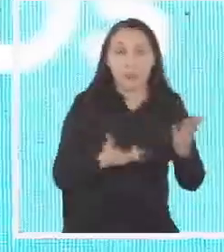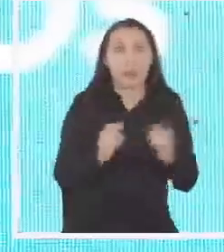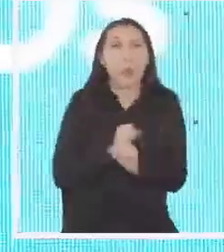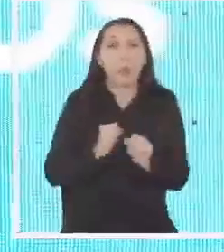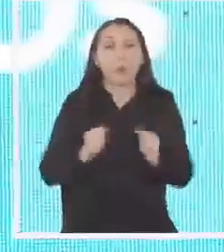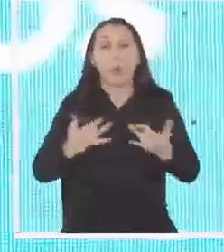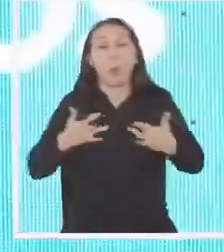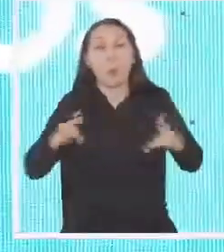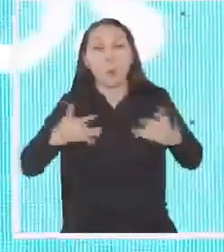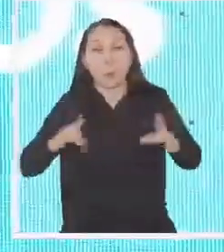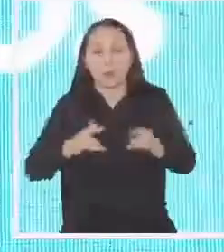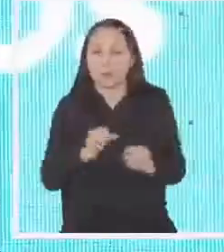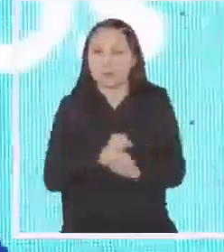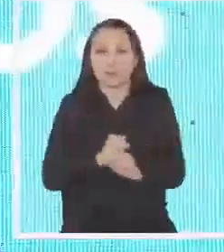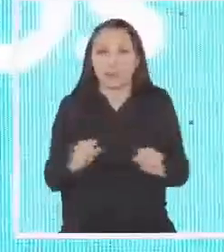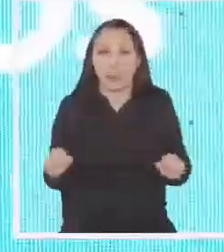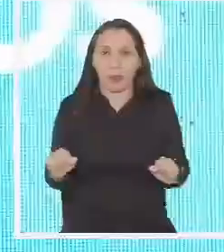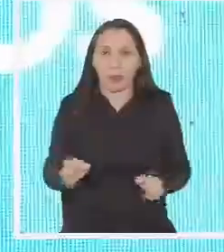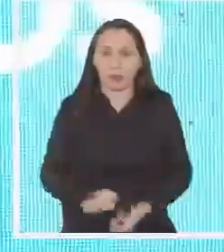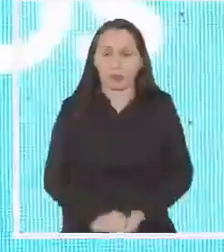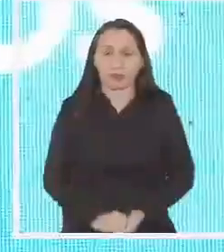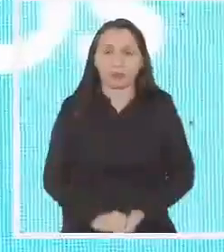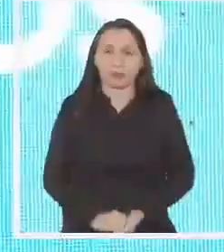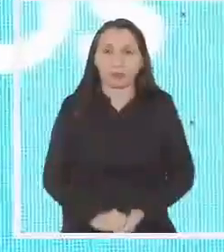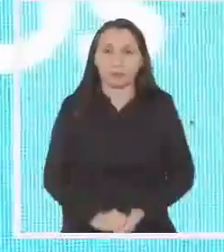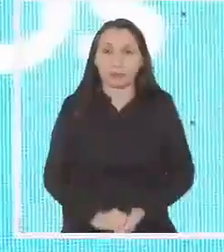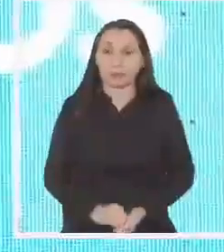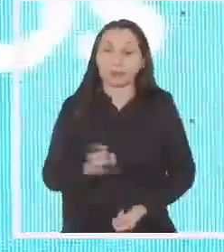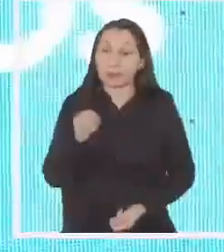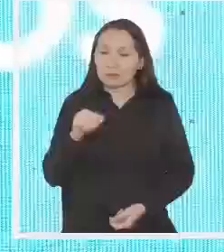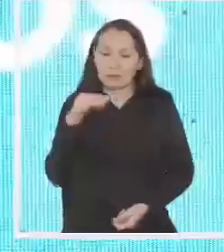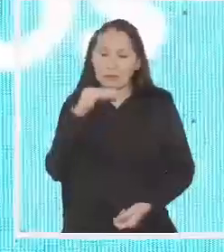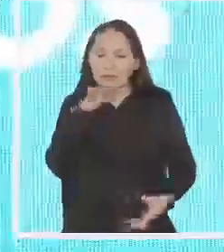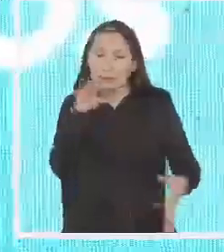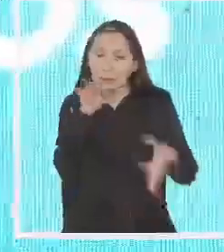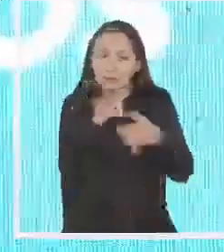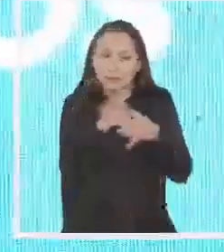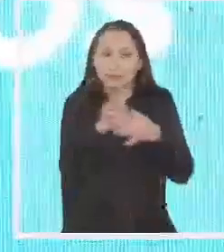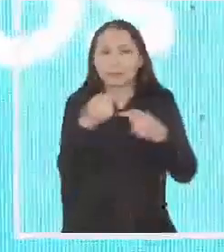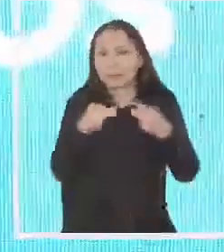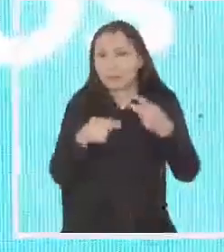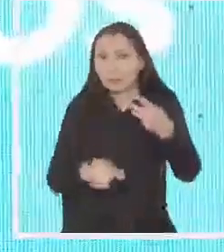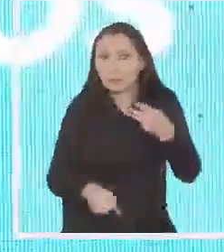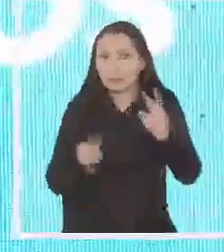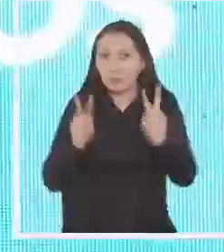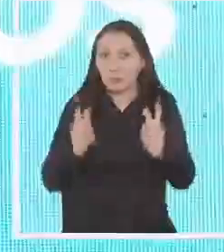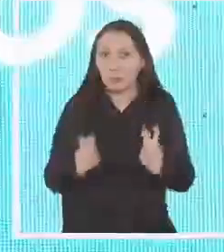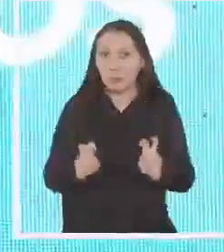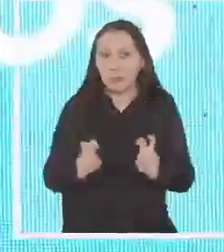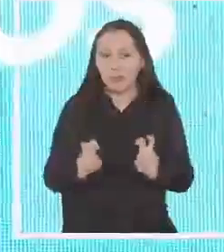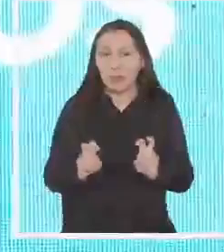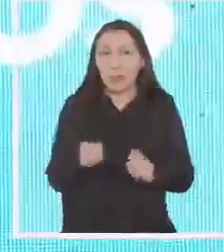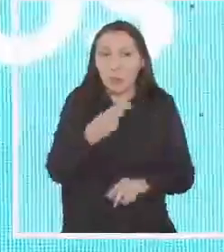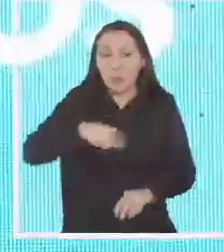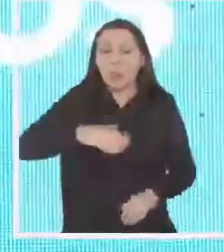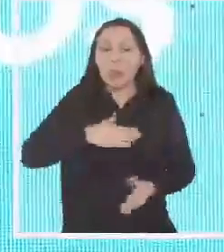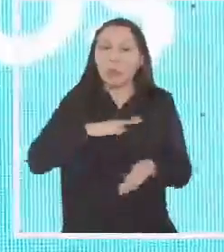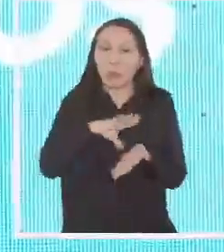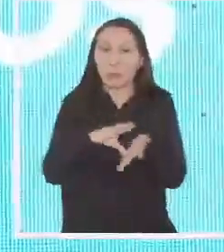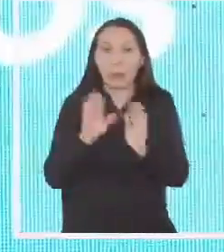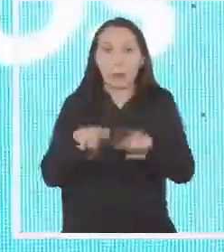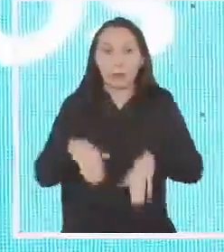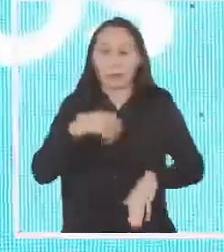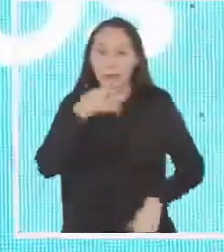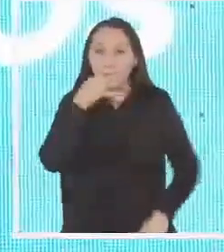obviar. Y acá lo vinculo inmediatamente con otros temas. Nuestro país, tal como